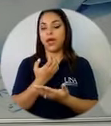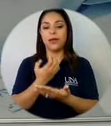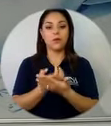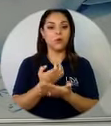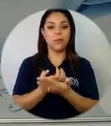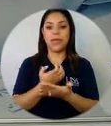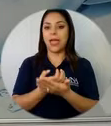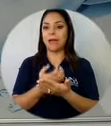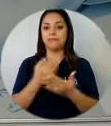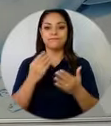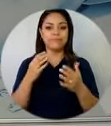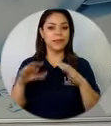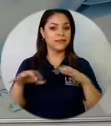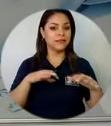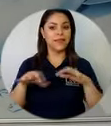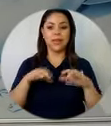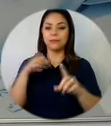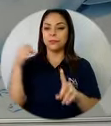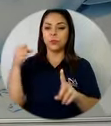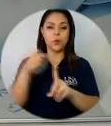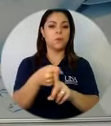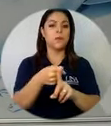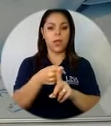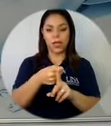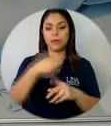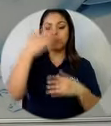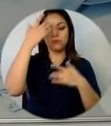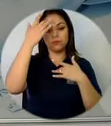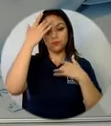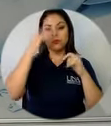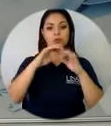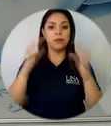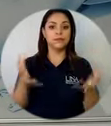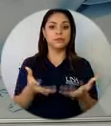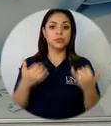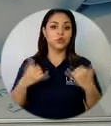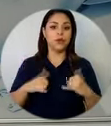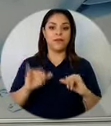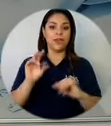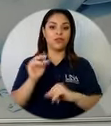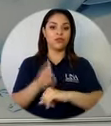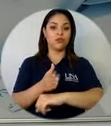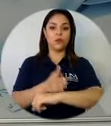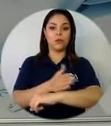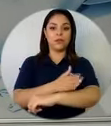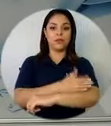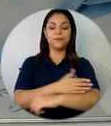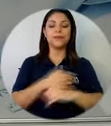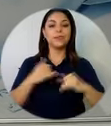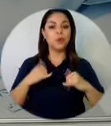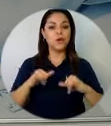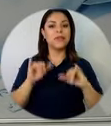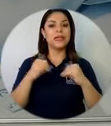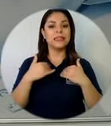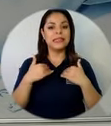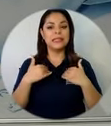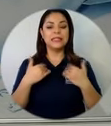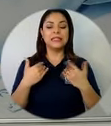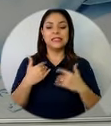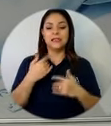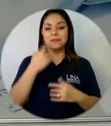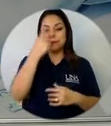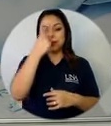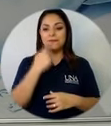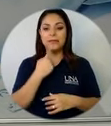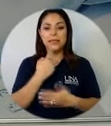de las actividades económicas más golpeadas por la pandemia, que aún no se recupera, que mantiene niveles, perfiles